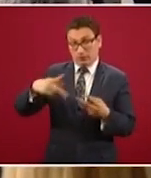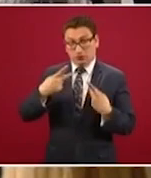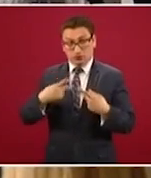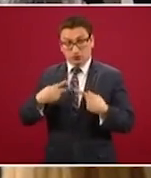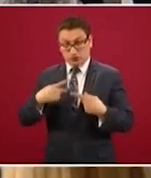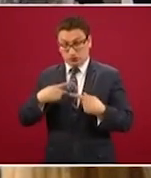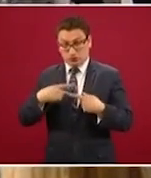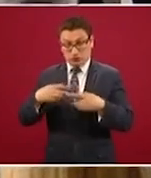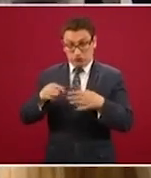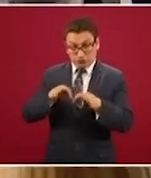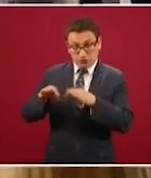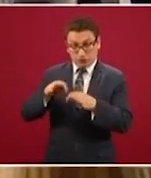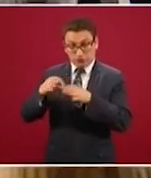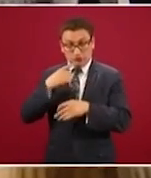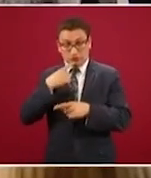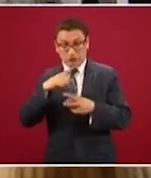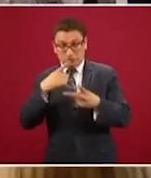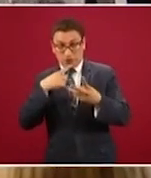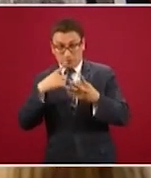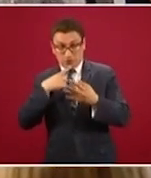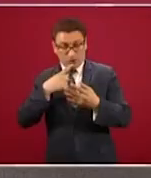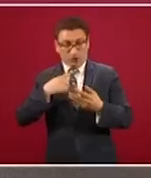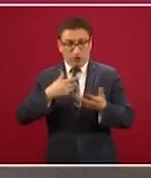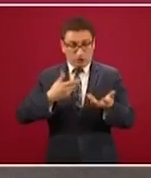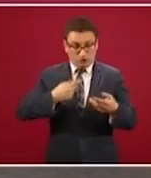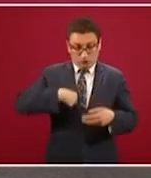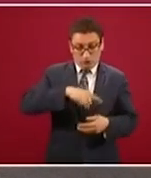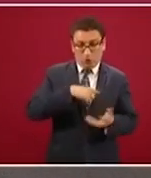sus demandas, es decir, no